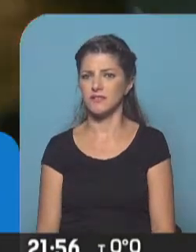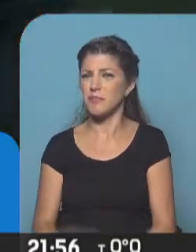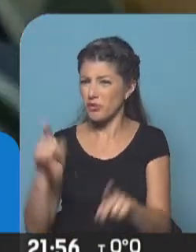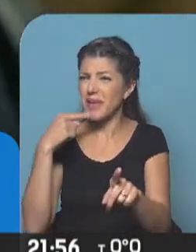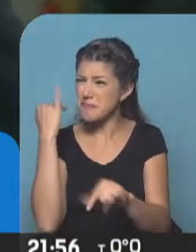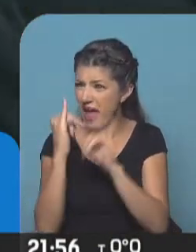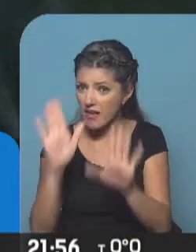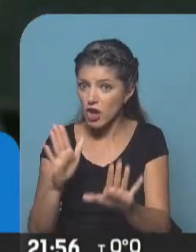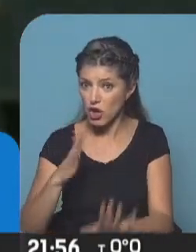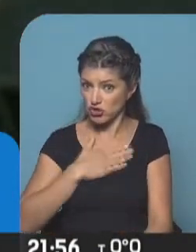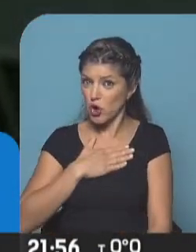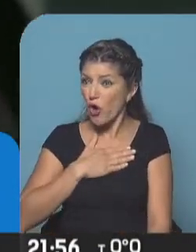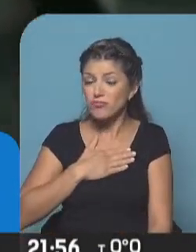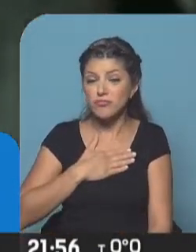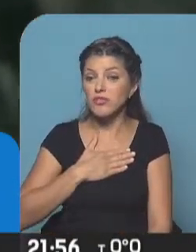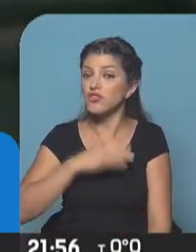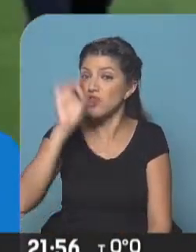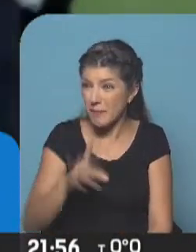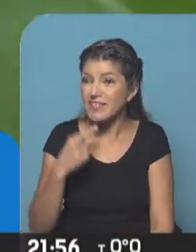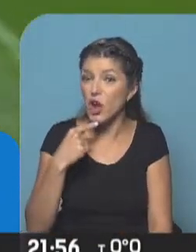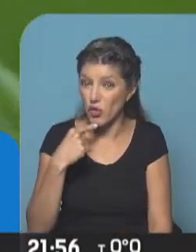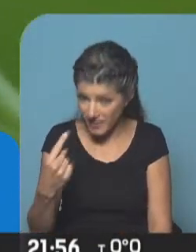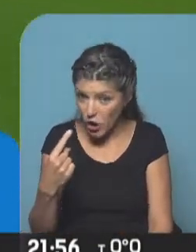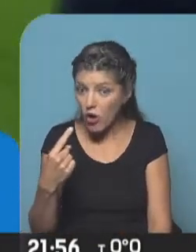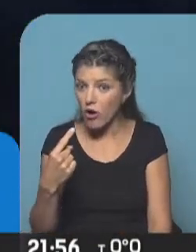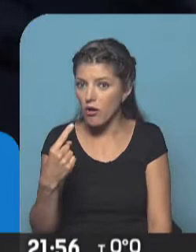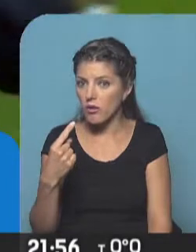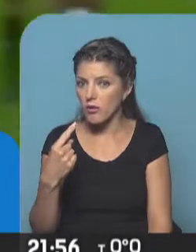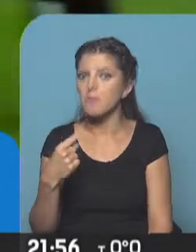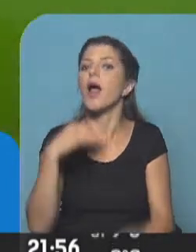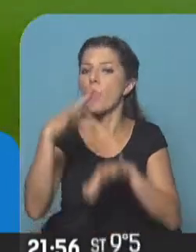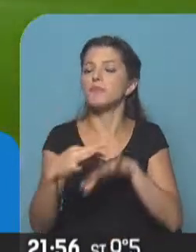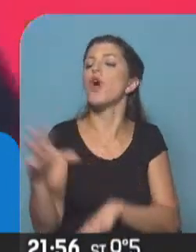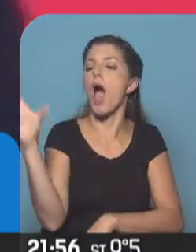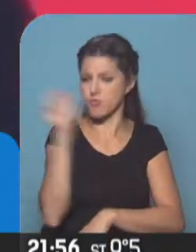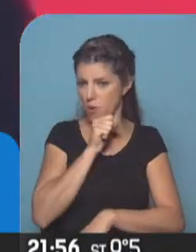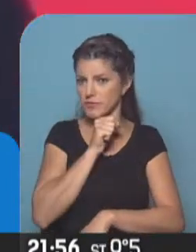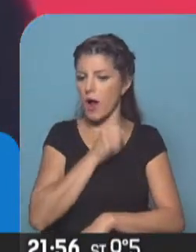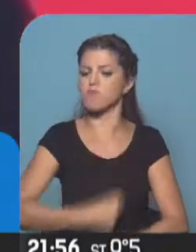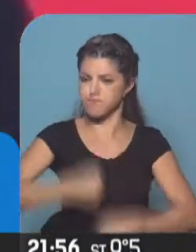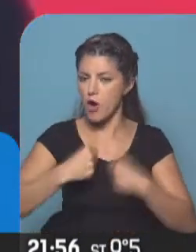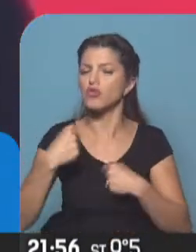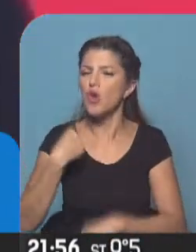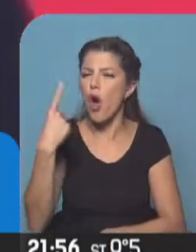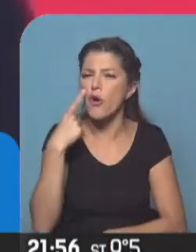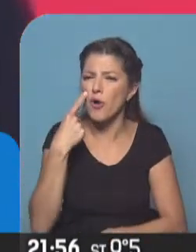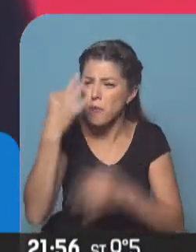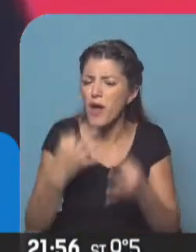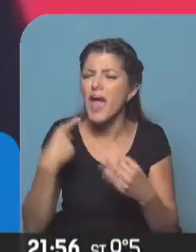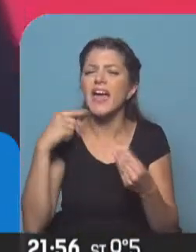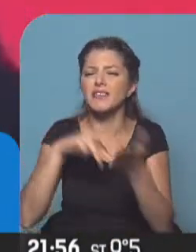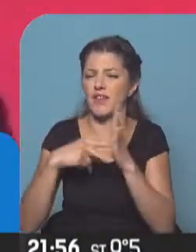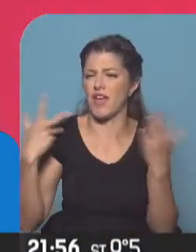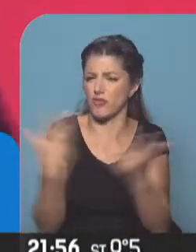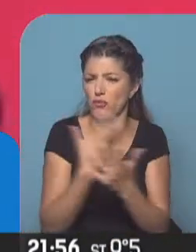aseveración, lo digo solamente para quedar comprometido a aguantar lo que tenga que aguantar. Porque yo conozco bien lo que se sufre cuando